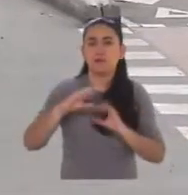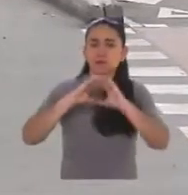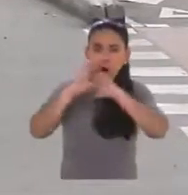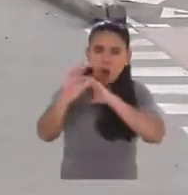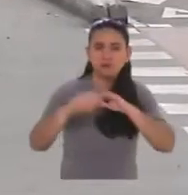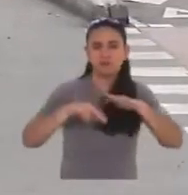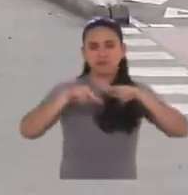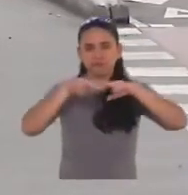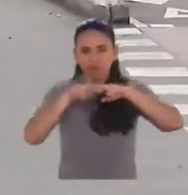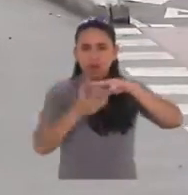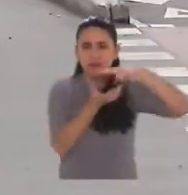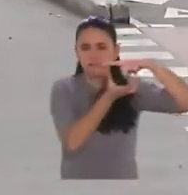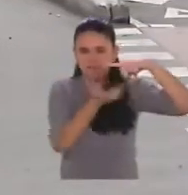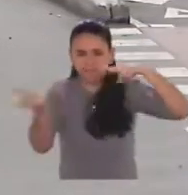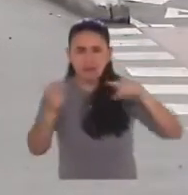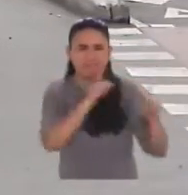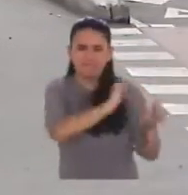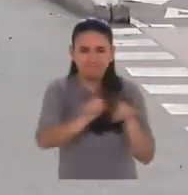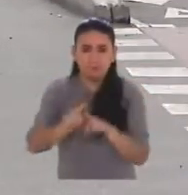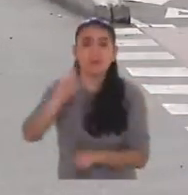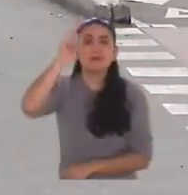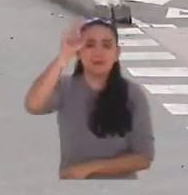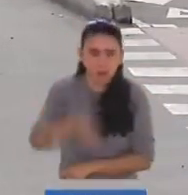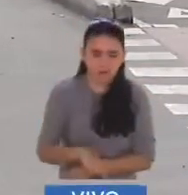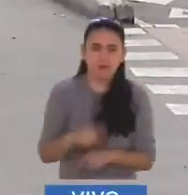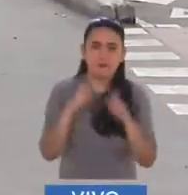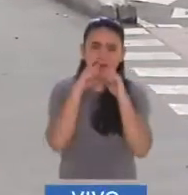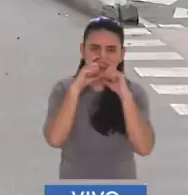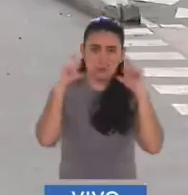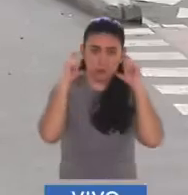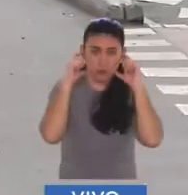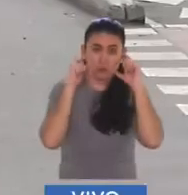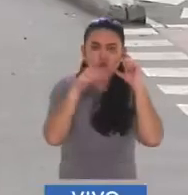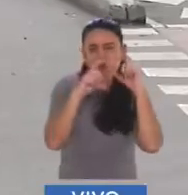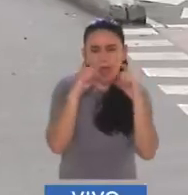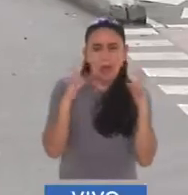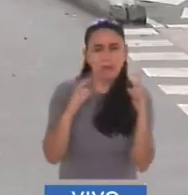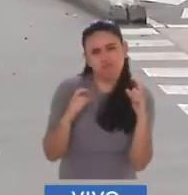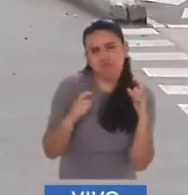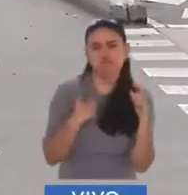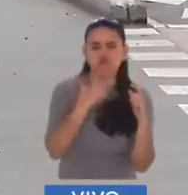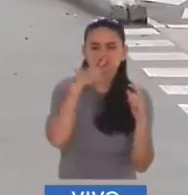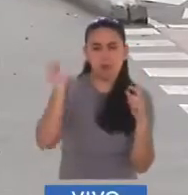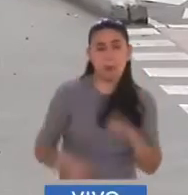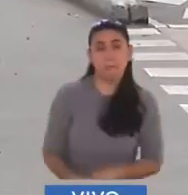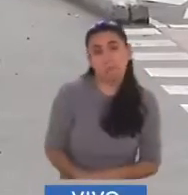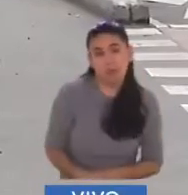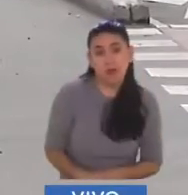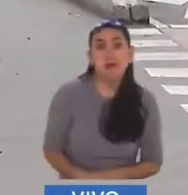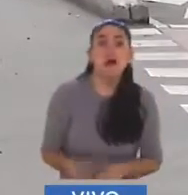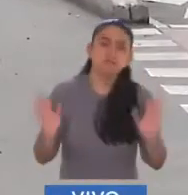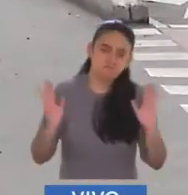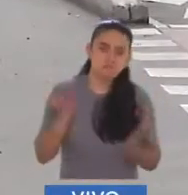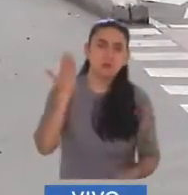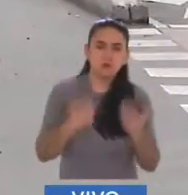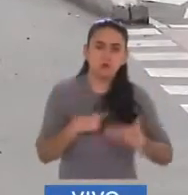y metrocable es obligatorio y que si usted no lo usa o no cumple con esta situación, pues podría estar